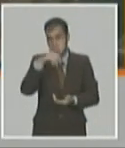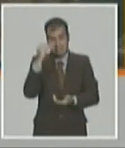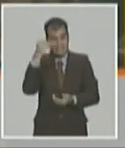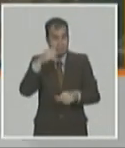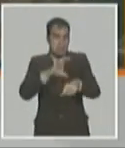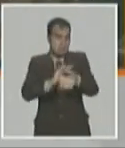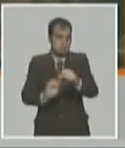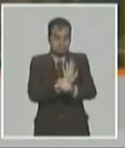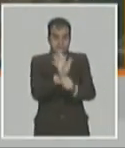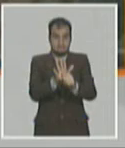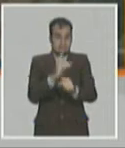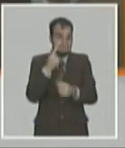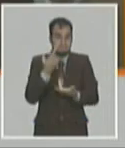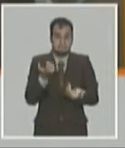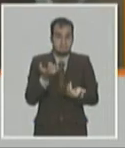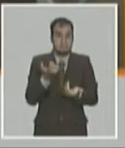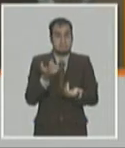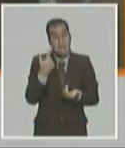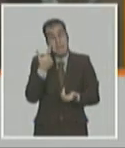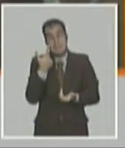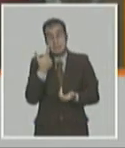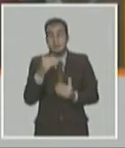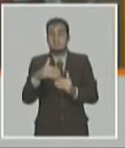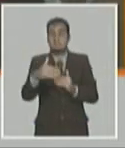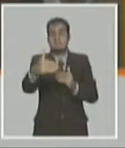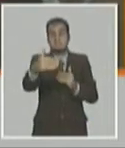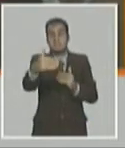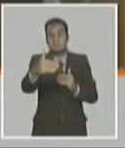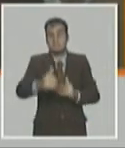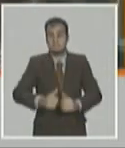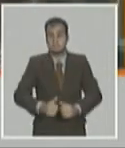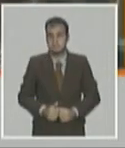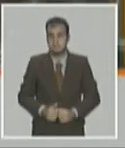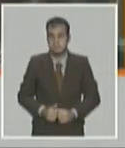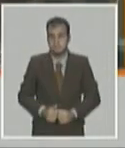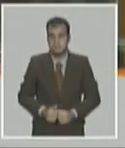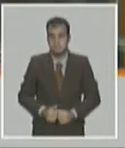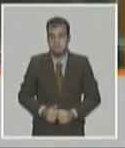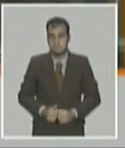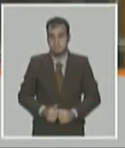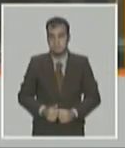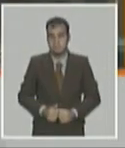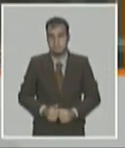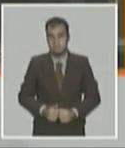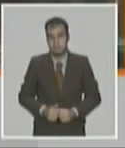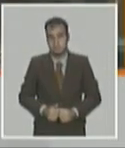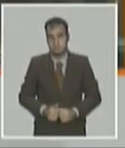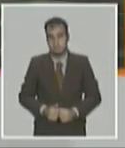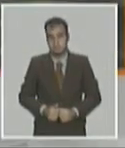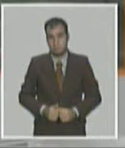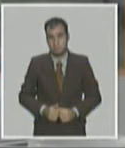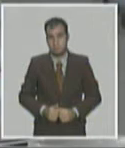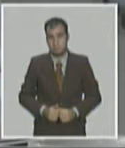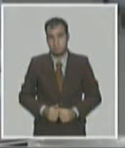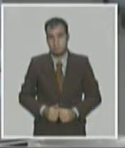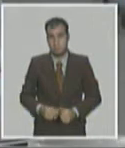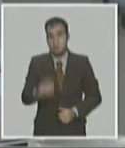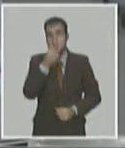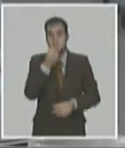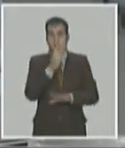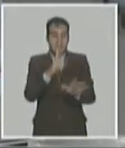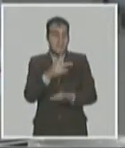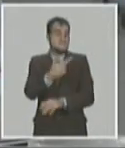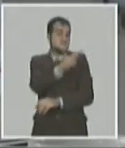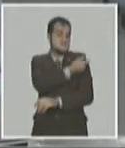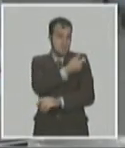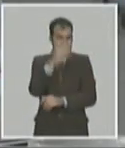pandemia, que esperemos que, como se ha informado, pueda tener un impacto favorable esta intervención sanitaria